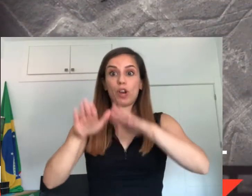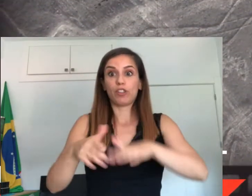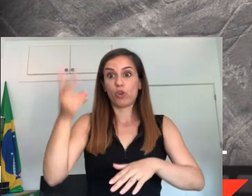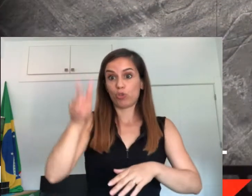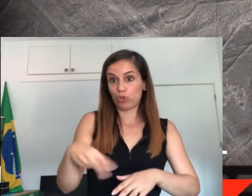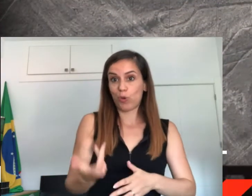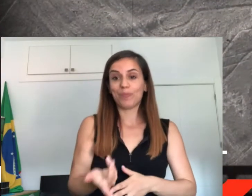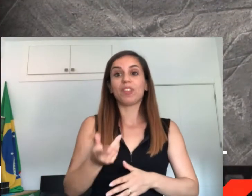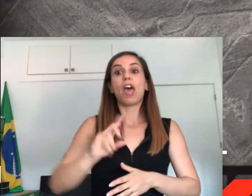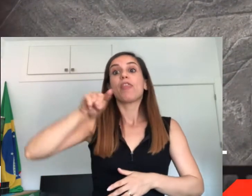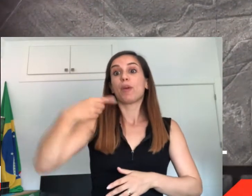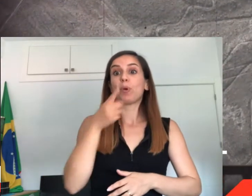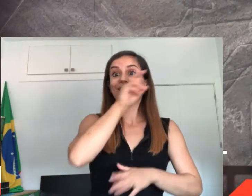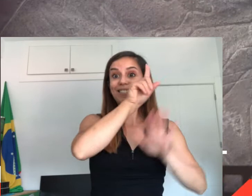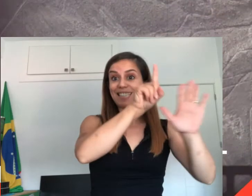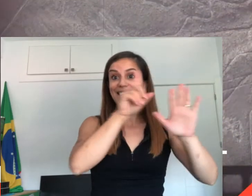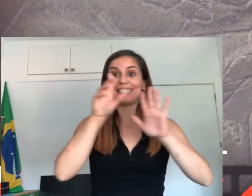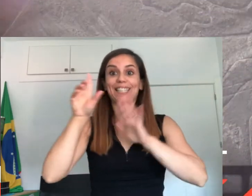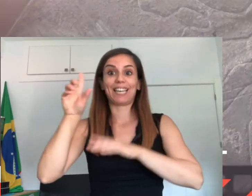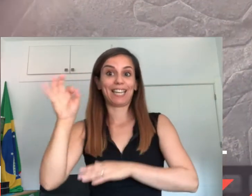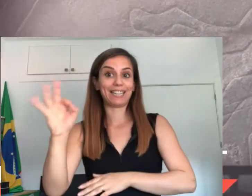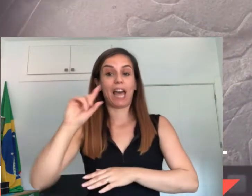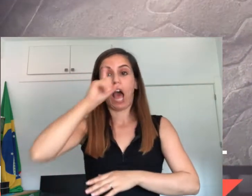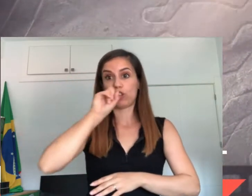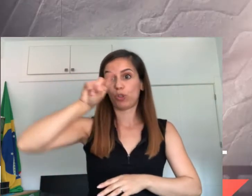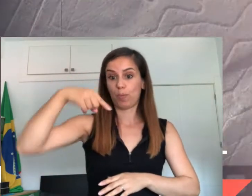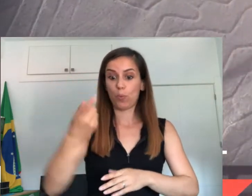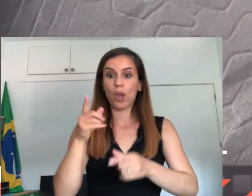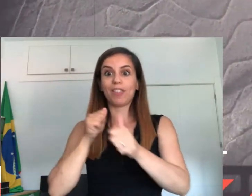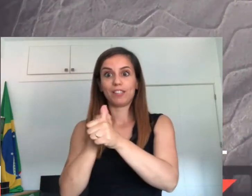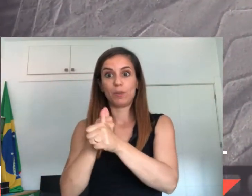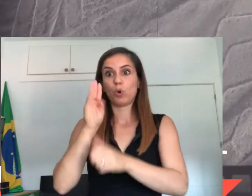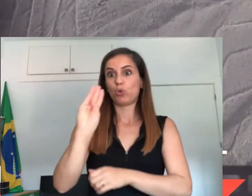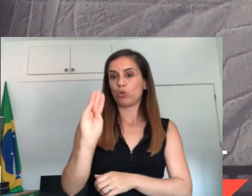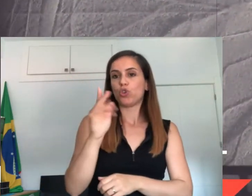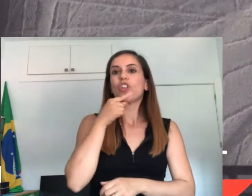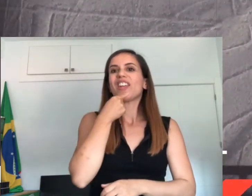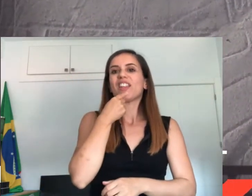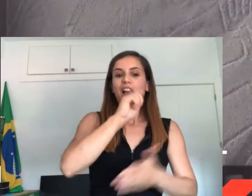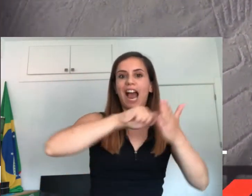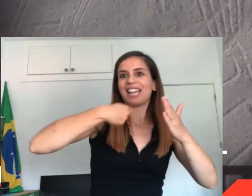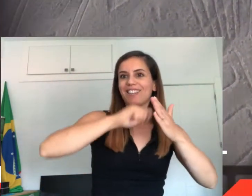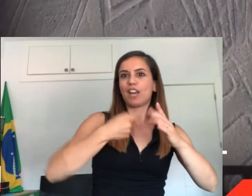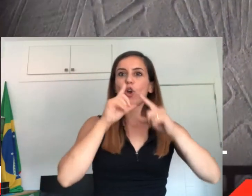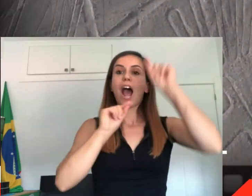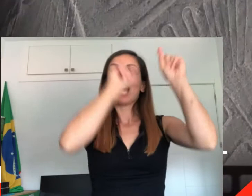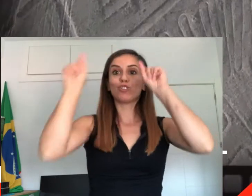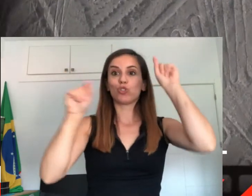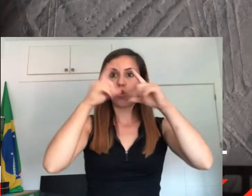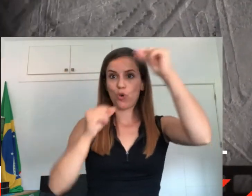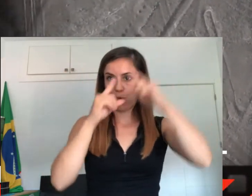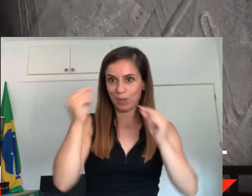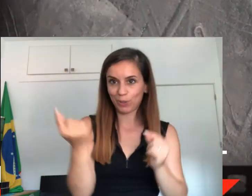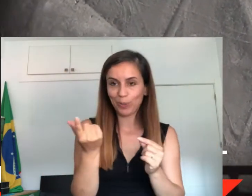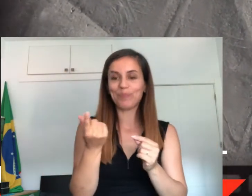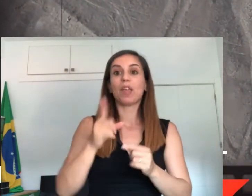60 años después, sigue diciendo que son calendarios astronómicos. En 1994, el Comité de